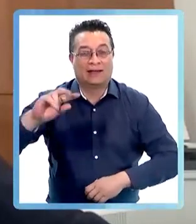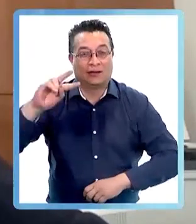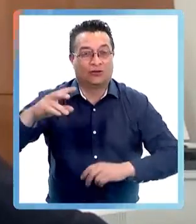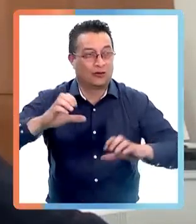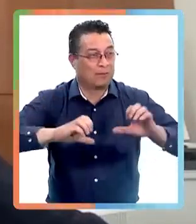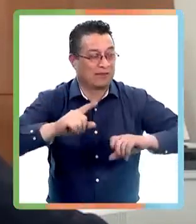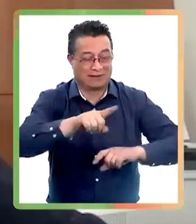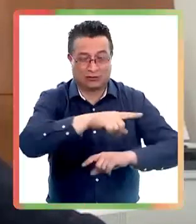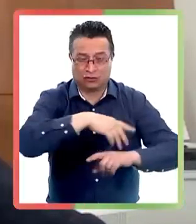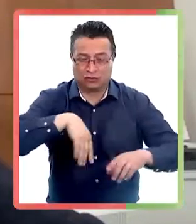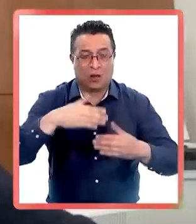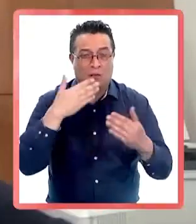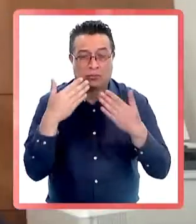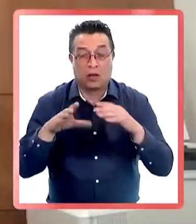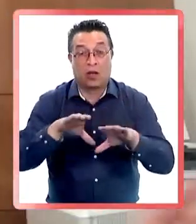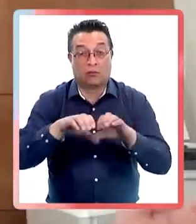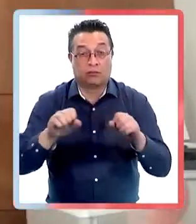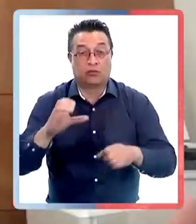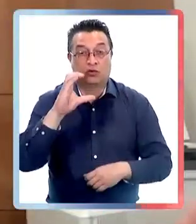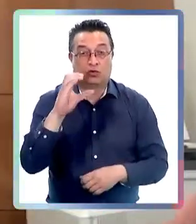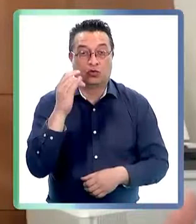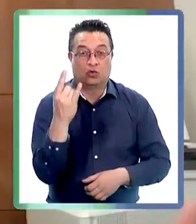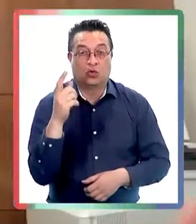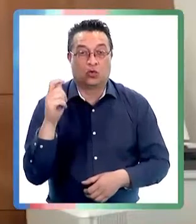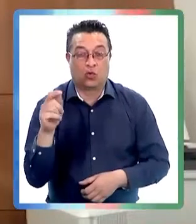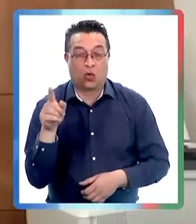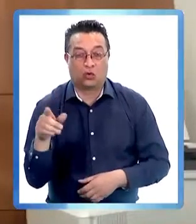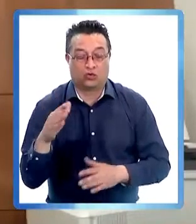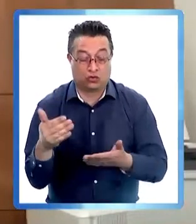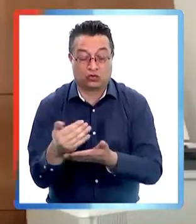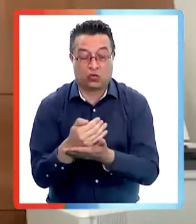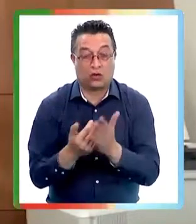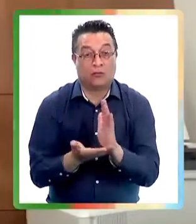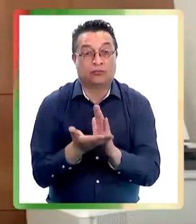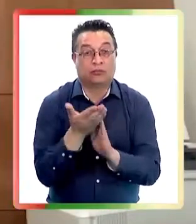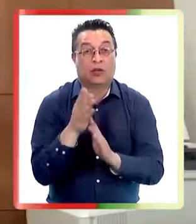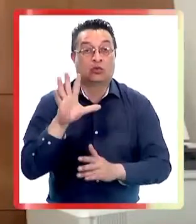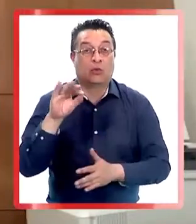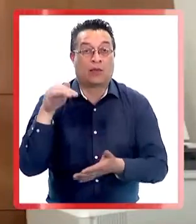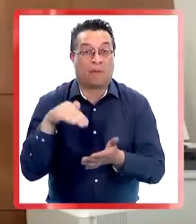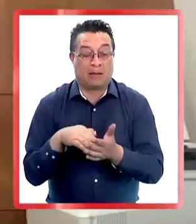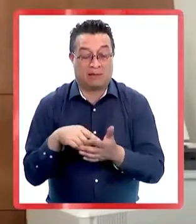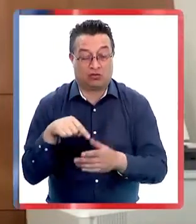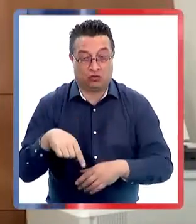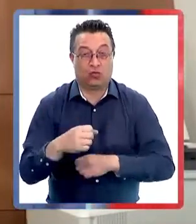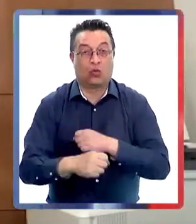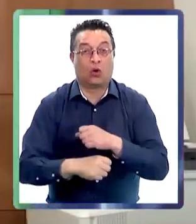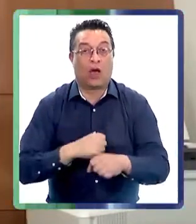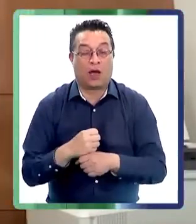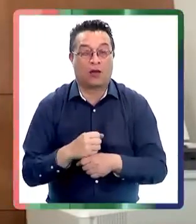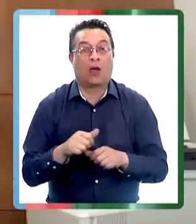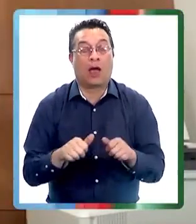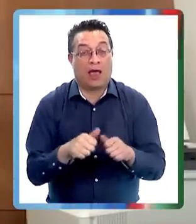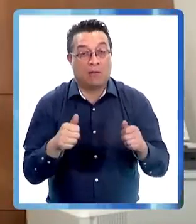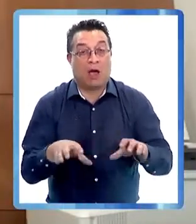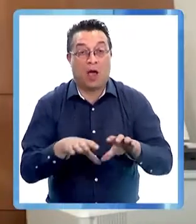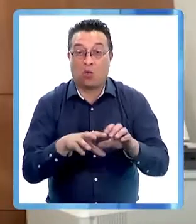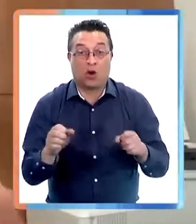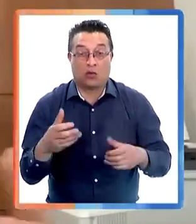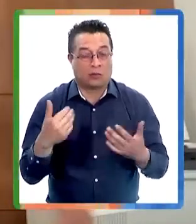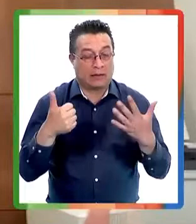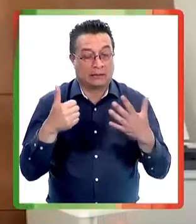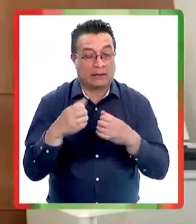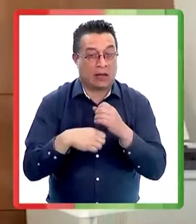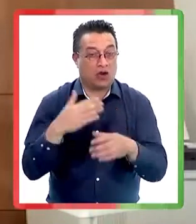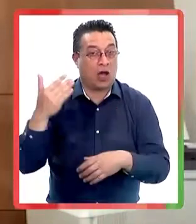en el acuerdo que llegamos tanto con la CUT, por un lado, y que subió el salario mínimo en 50.000 pesos este año, y además un acuerdo que no se daba